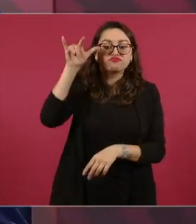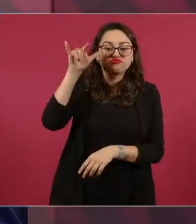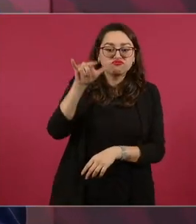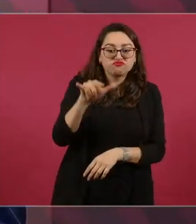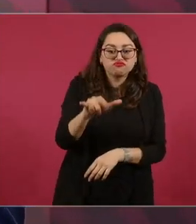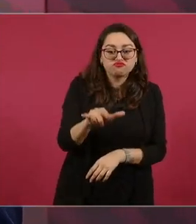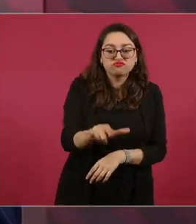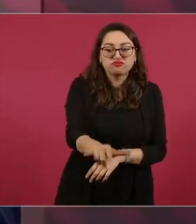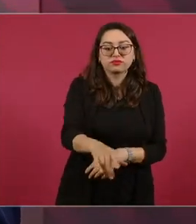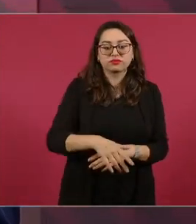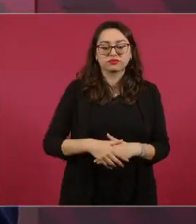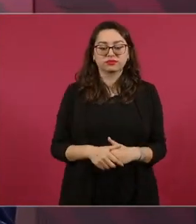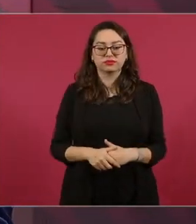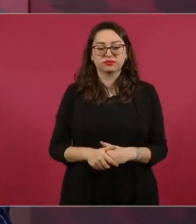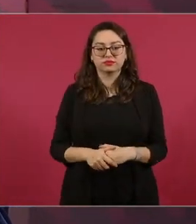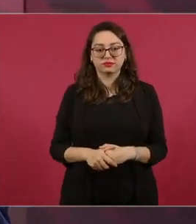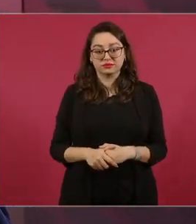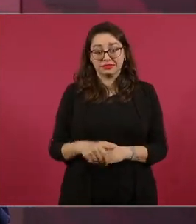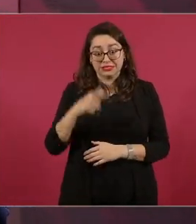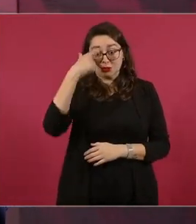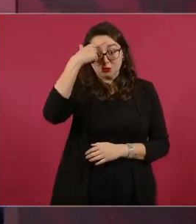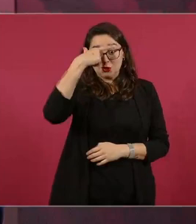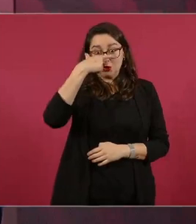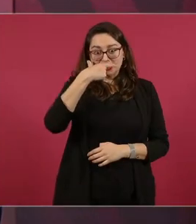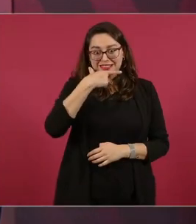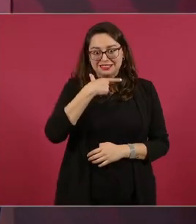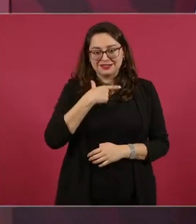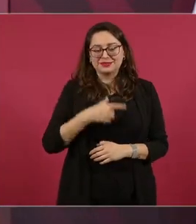Entonces vamos llegando en la noche.